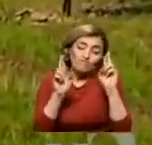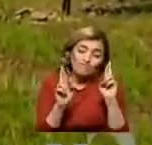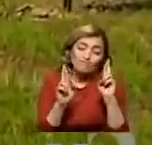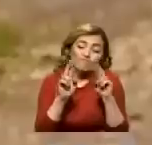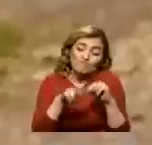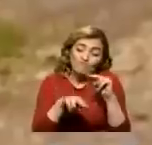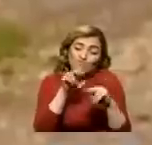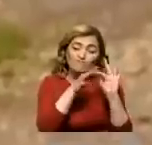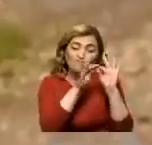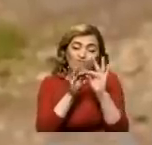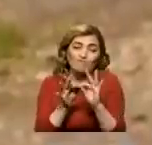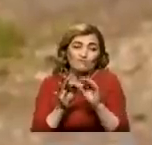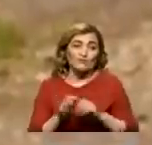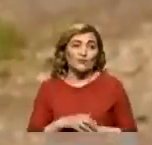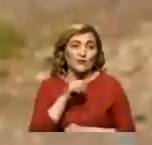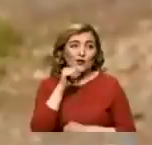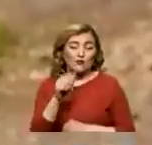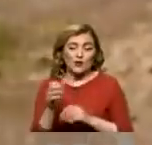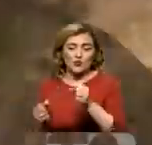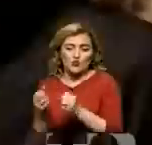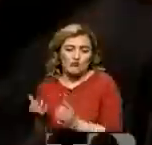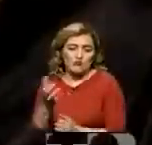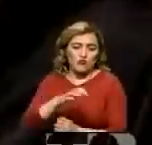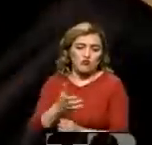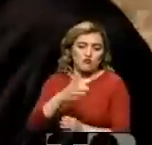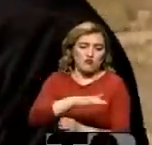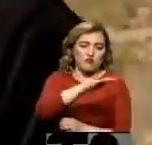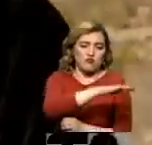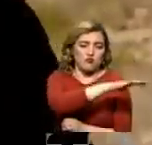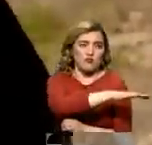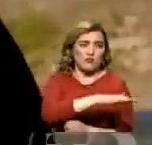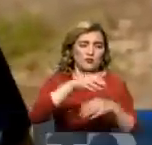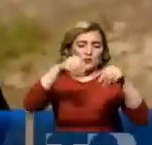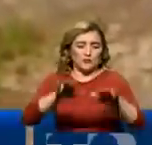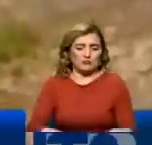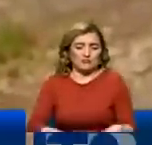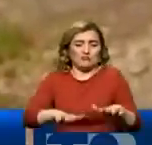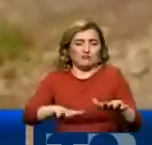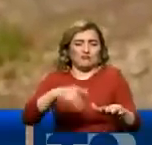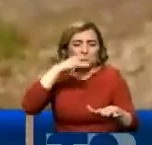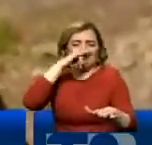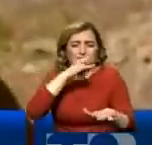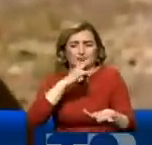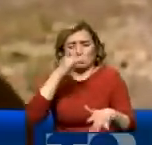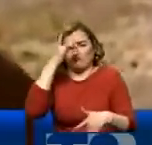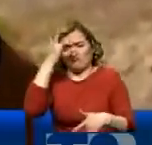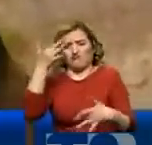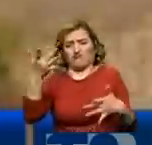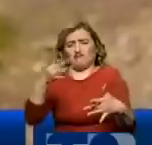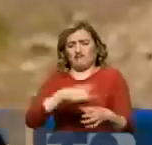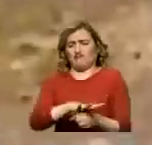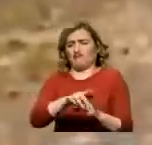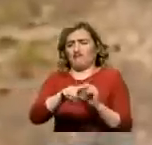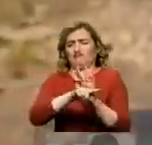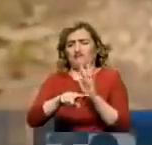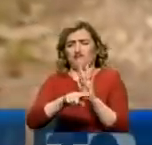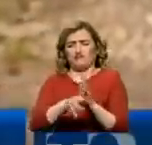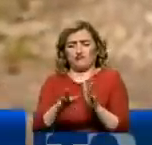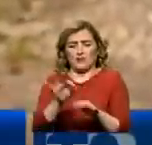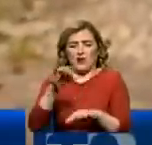obras lleguen. Falta el relleno principalmente. Eso se llena de agua bastante para los niños, eso les afecta bastante a los niños. Ahí